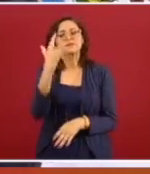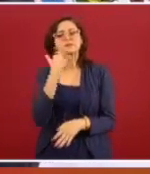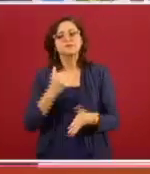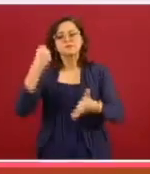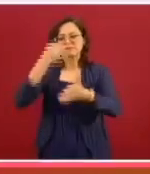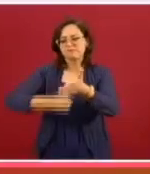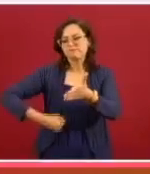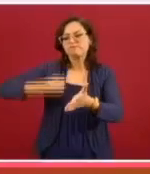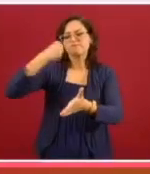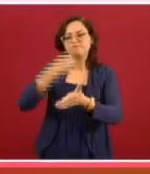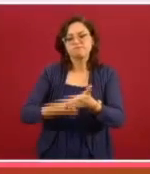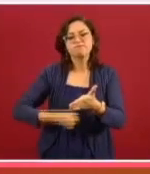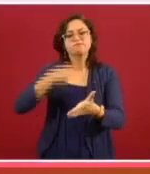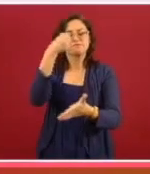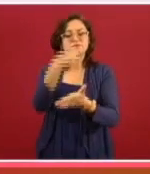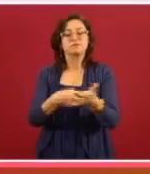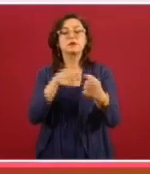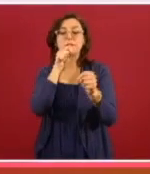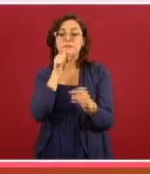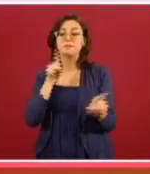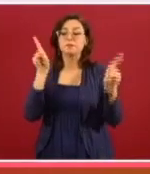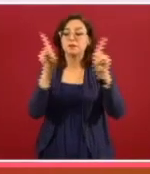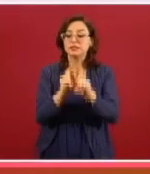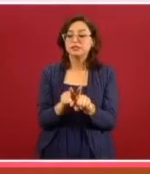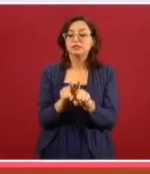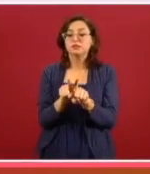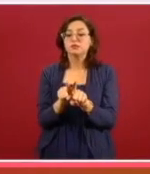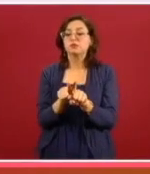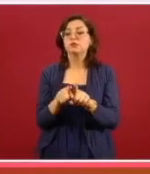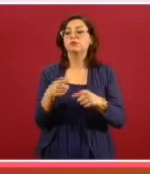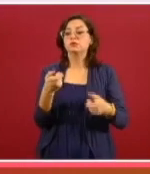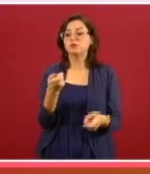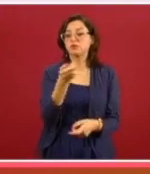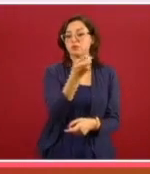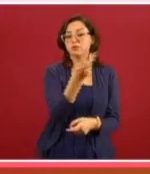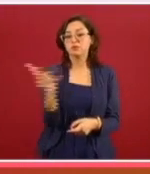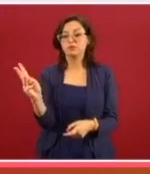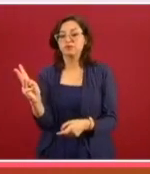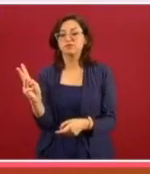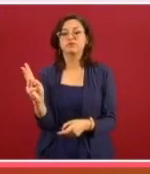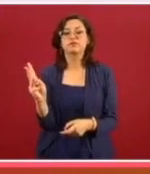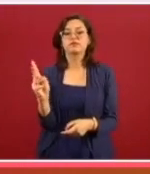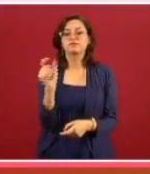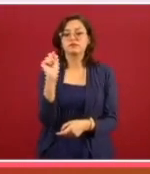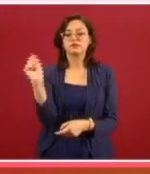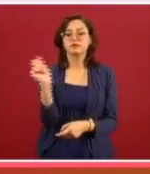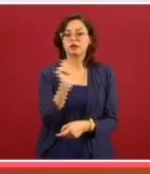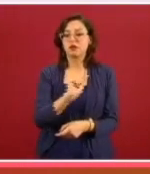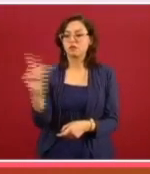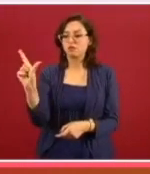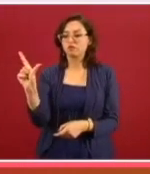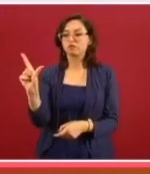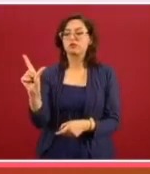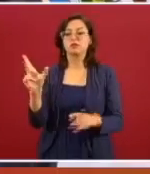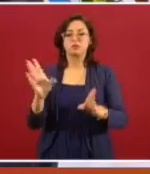el profesionalismo de la Armada, el